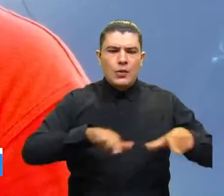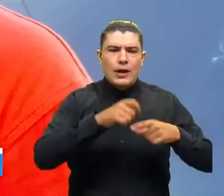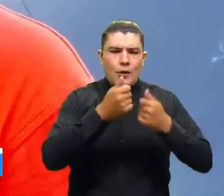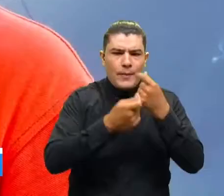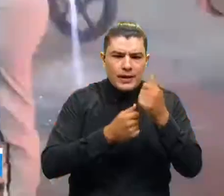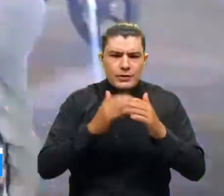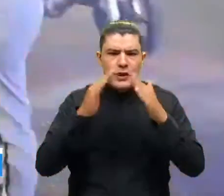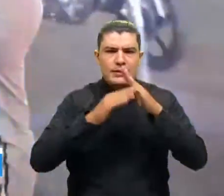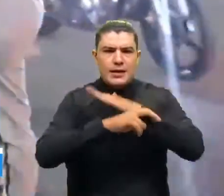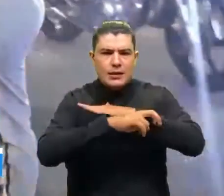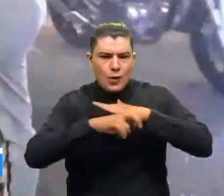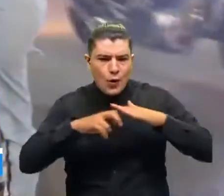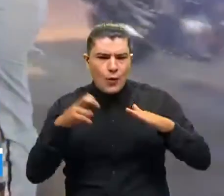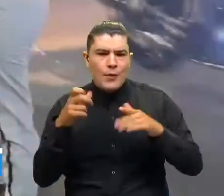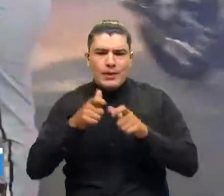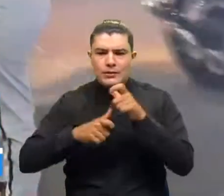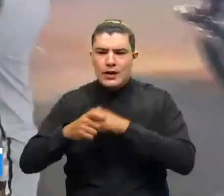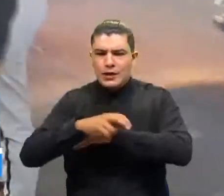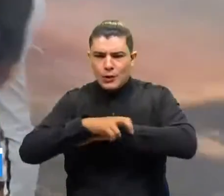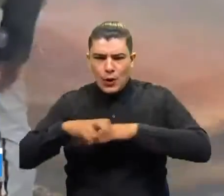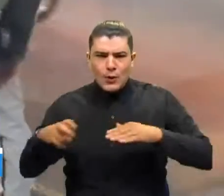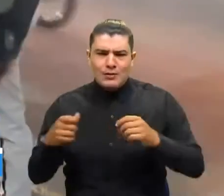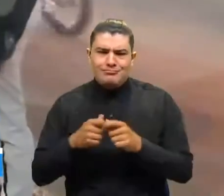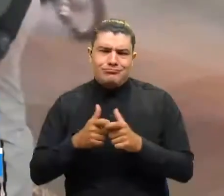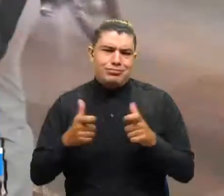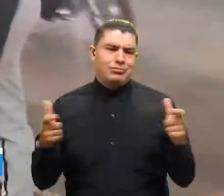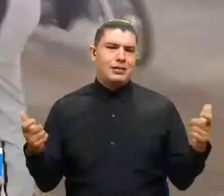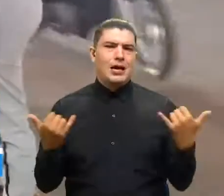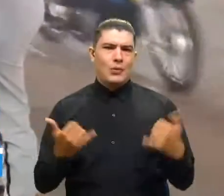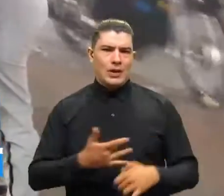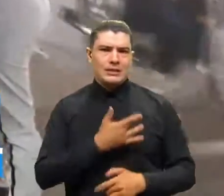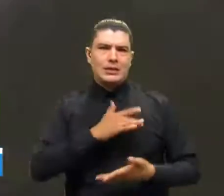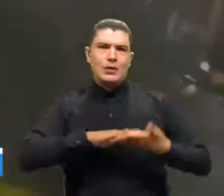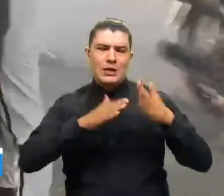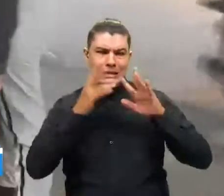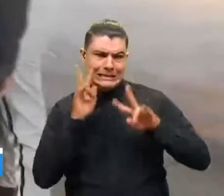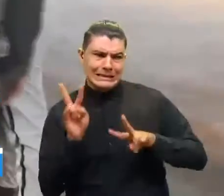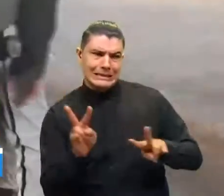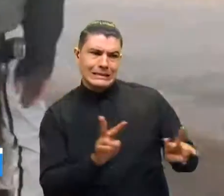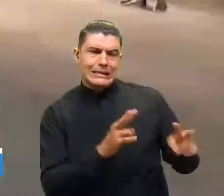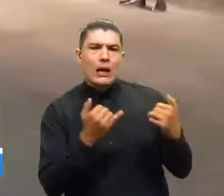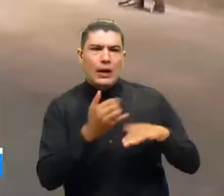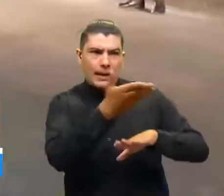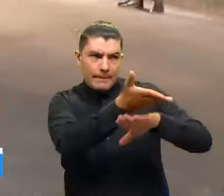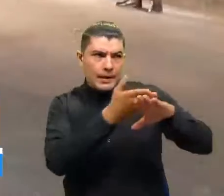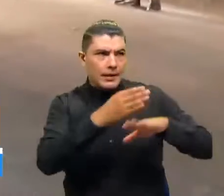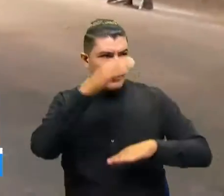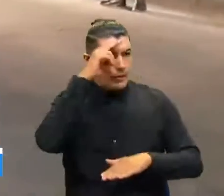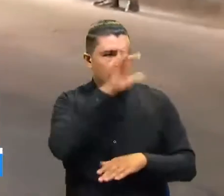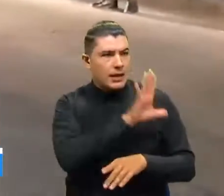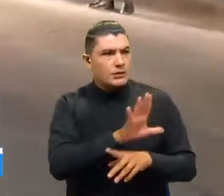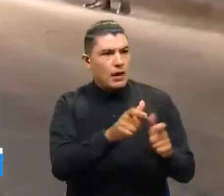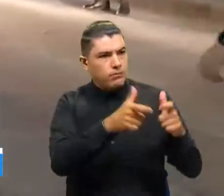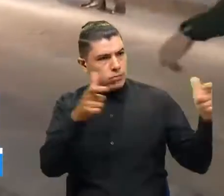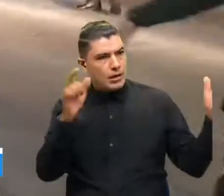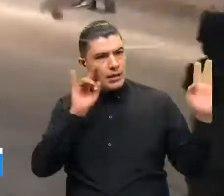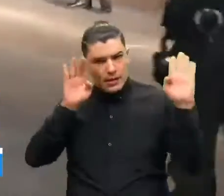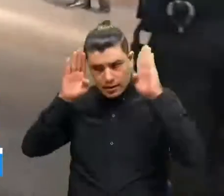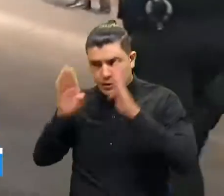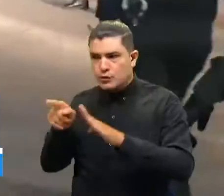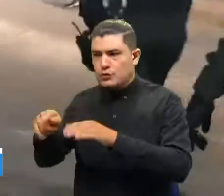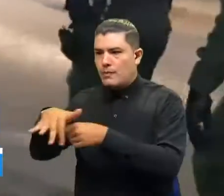Metropolitana mayor pie de fuerza, aumentar la policía o el cuadrante en dos unidades más para evitar tantos hurtos y atracos, ya que el barrio